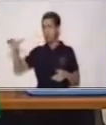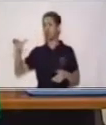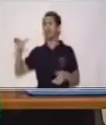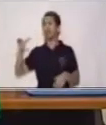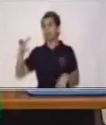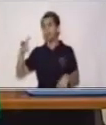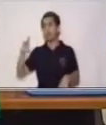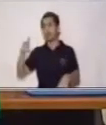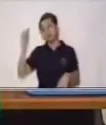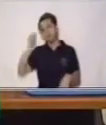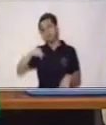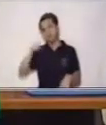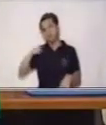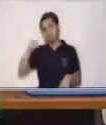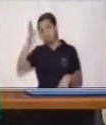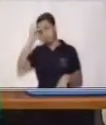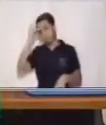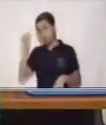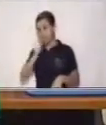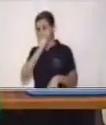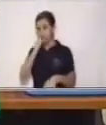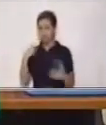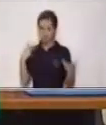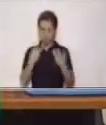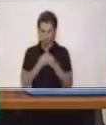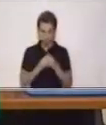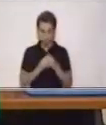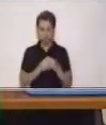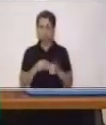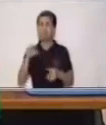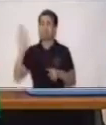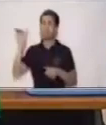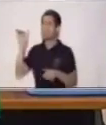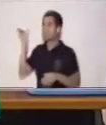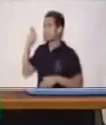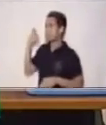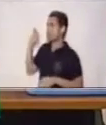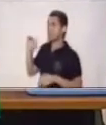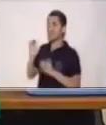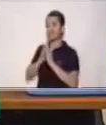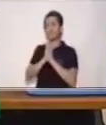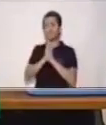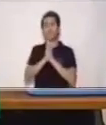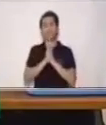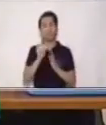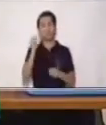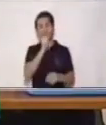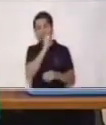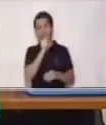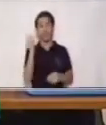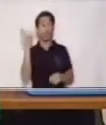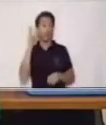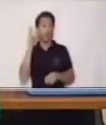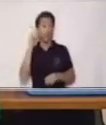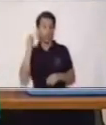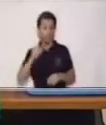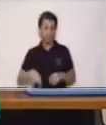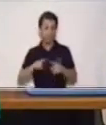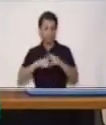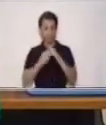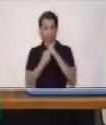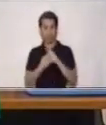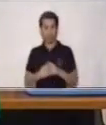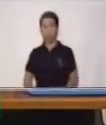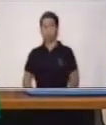a aprender juntos. Entonces, vamos a pedir ahí, por favor, nuestra cancioncita para empezar nuestro